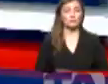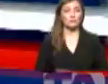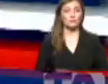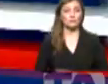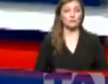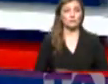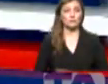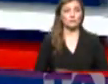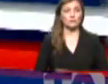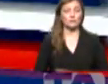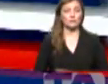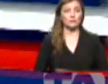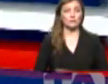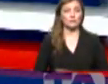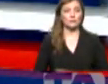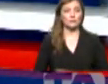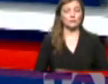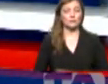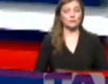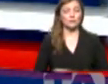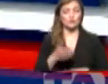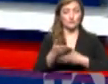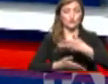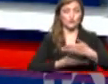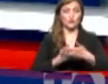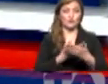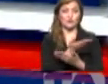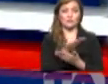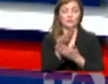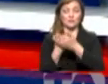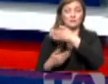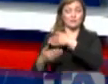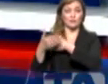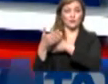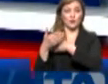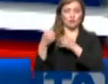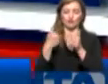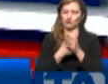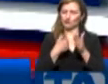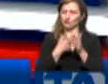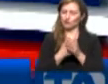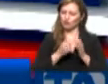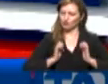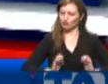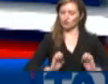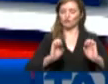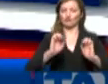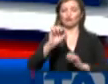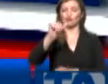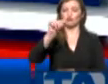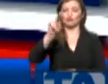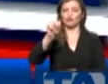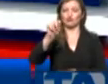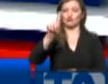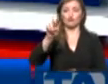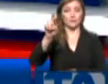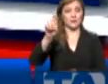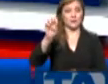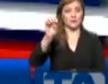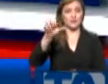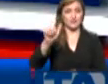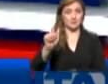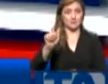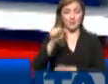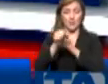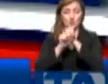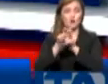horas. Y ahora compartimos con ustedes una historia de superación. Se trata de Andrea, una mujer de 30 años con